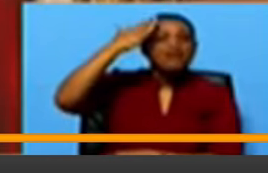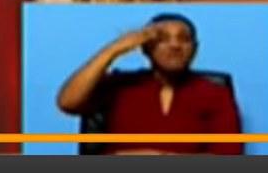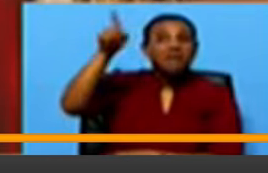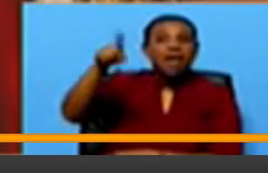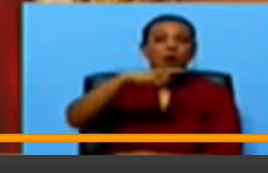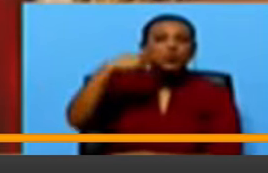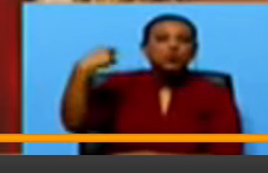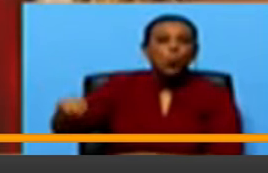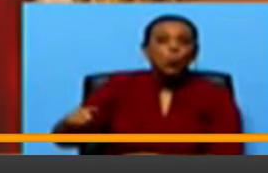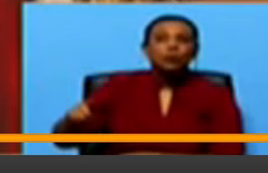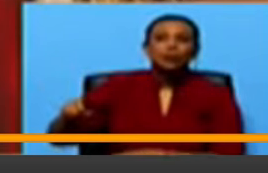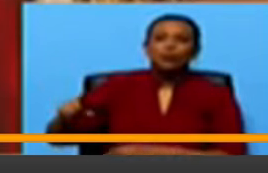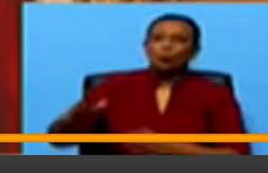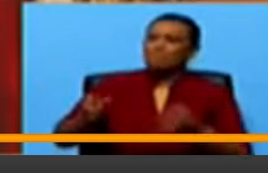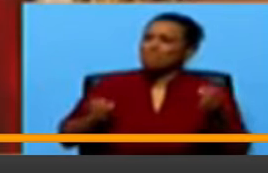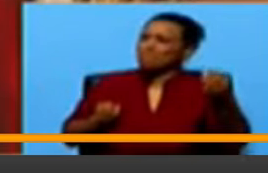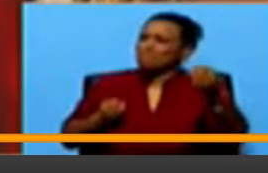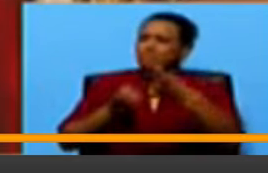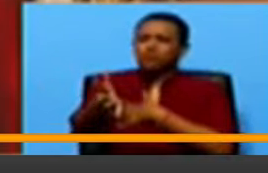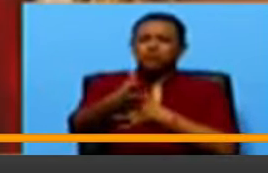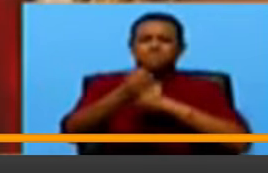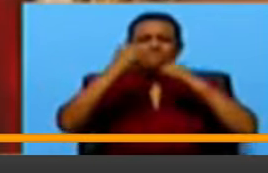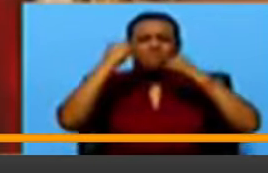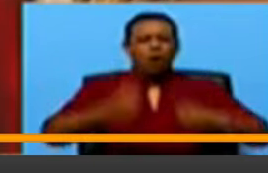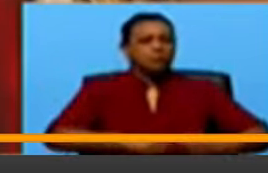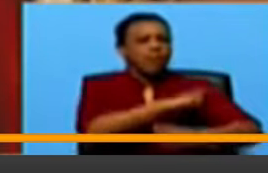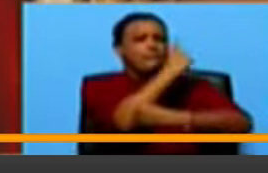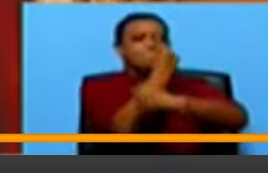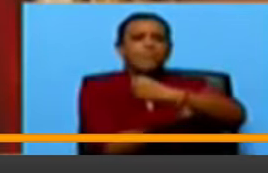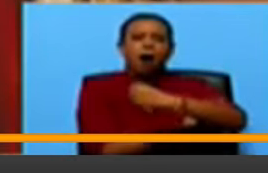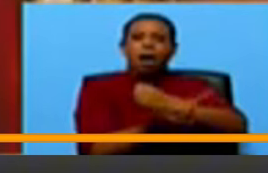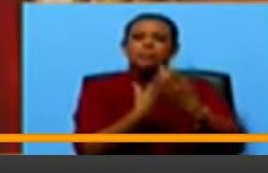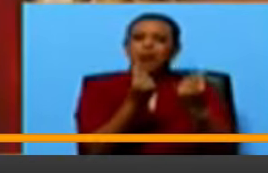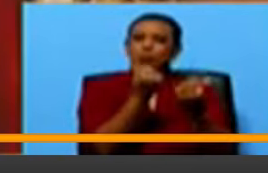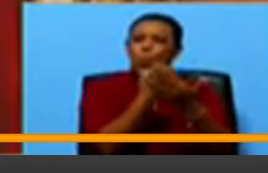Rusia ha irrumpido como una superpotencia mundial.